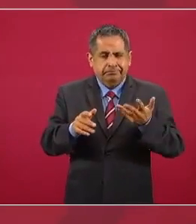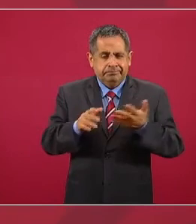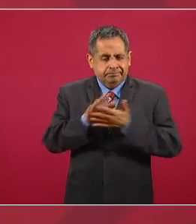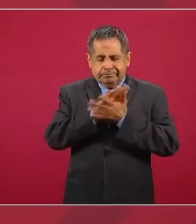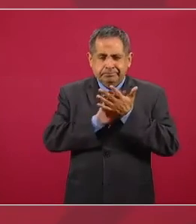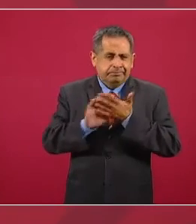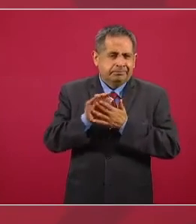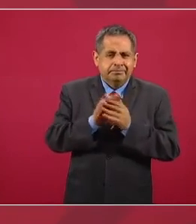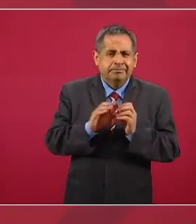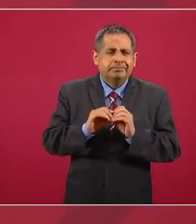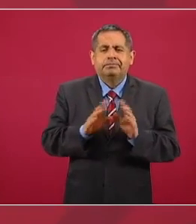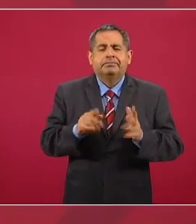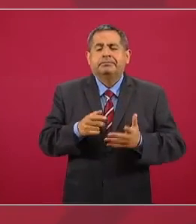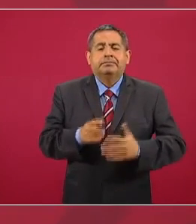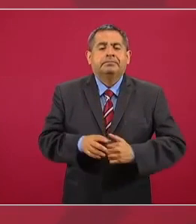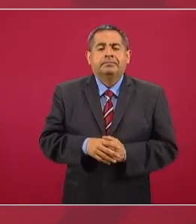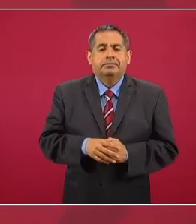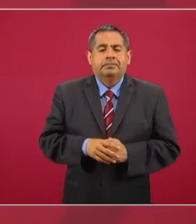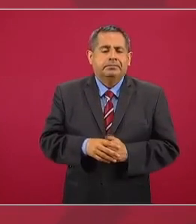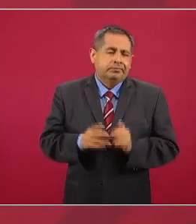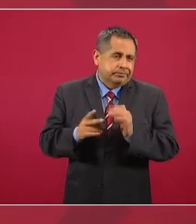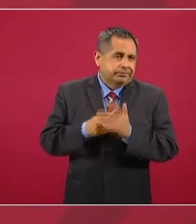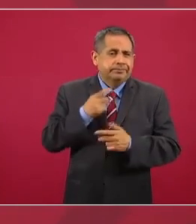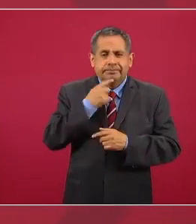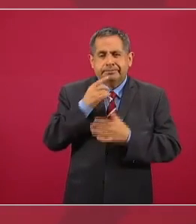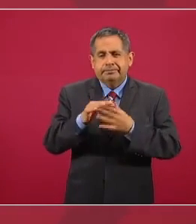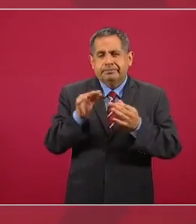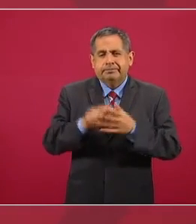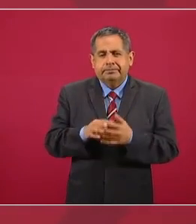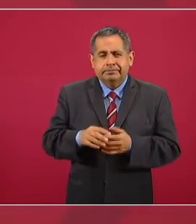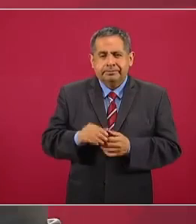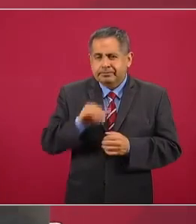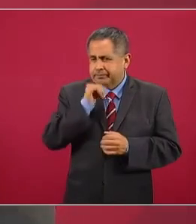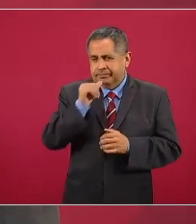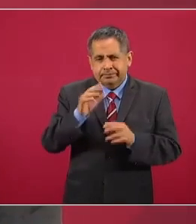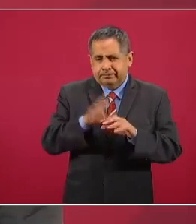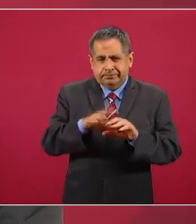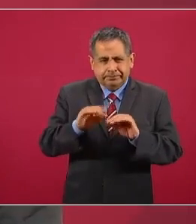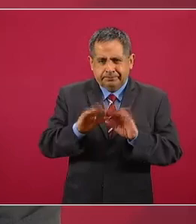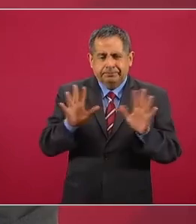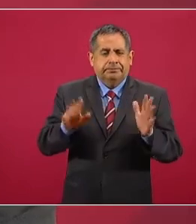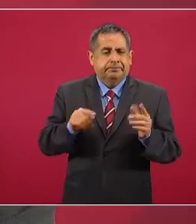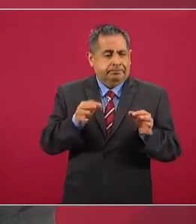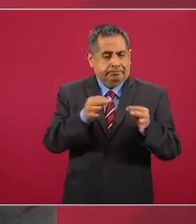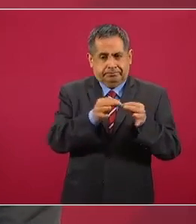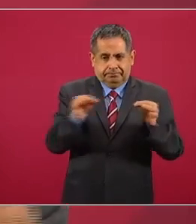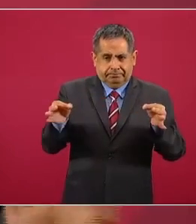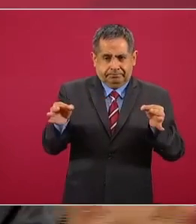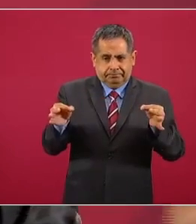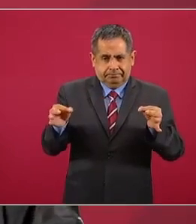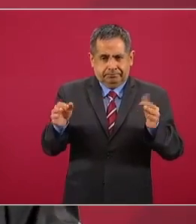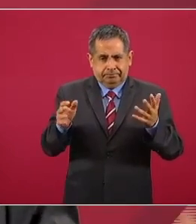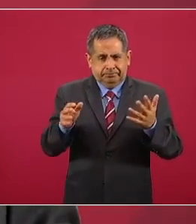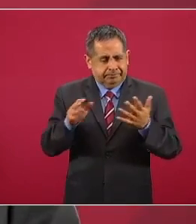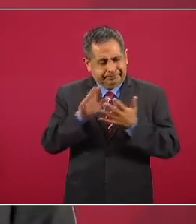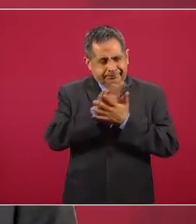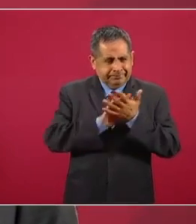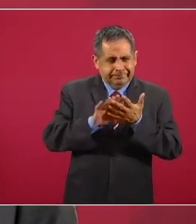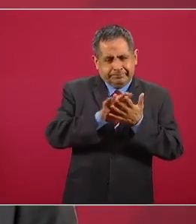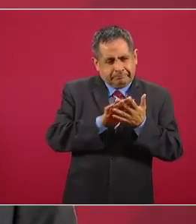sea, pues repito, no clara, ¿sí?, aunque sea